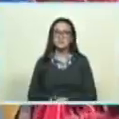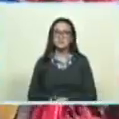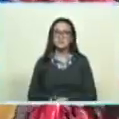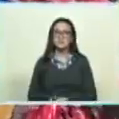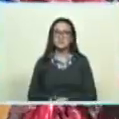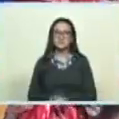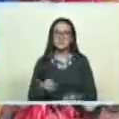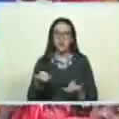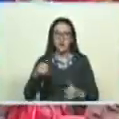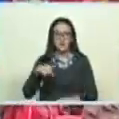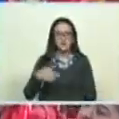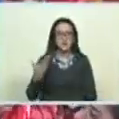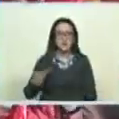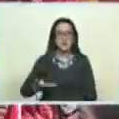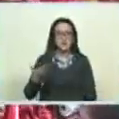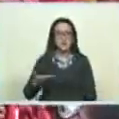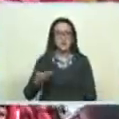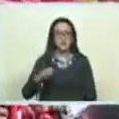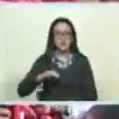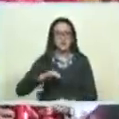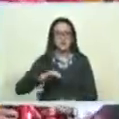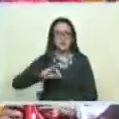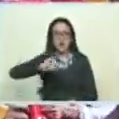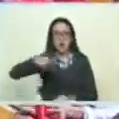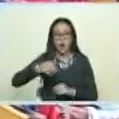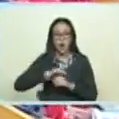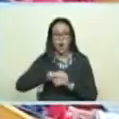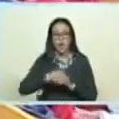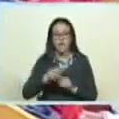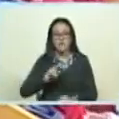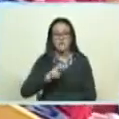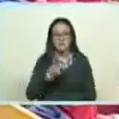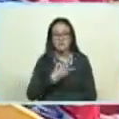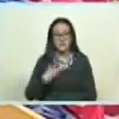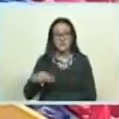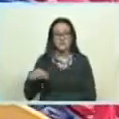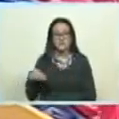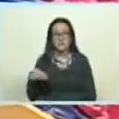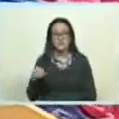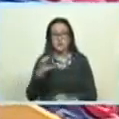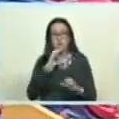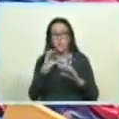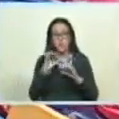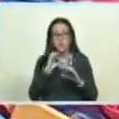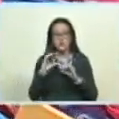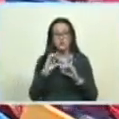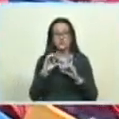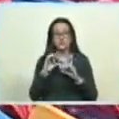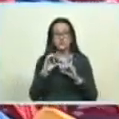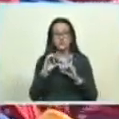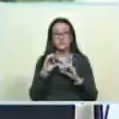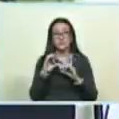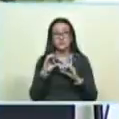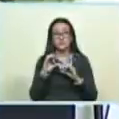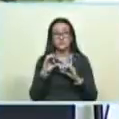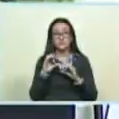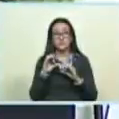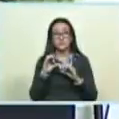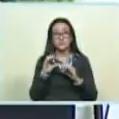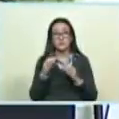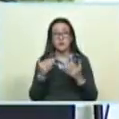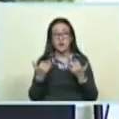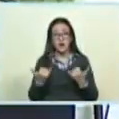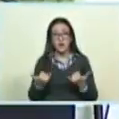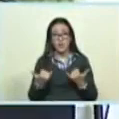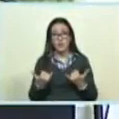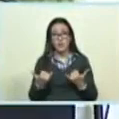Ahora es muy importante, Jorge Rodríguez, vicepresidente de Comunicación y Cultura, ministro de Comunicación, compañero. Yo